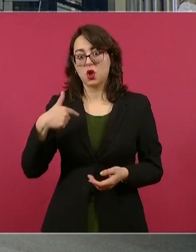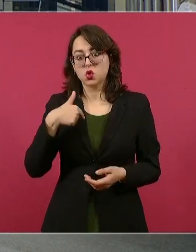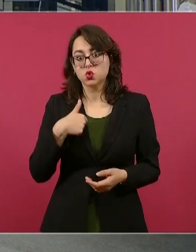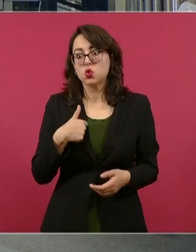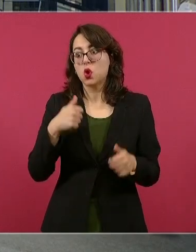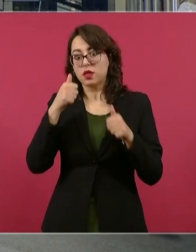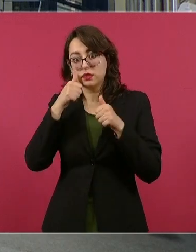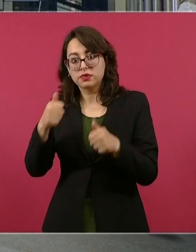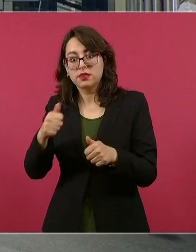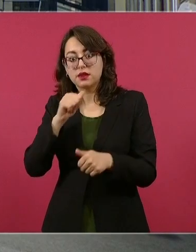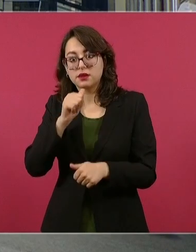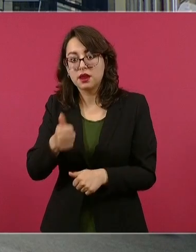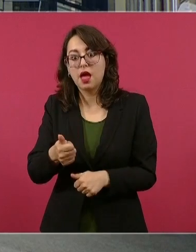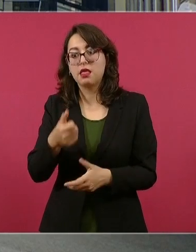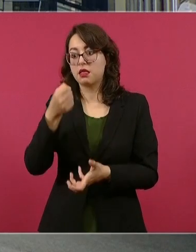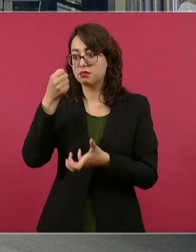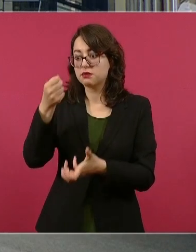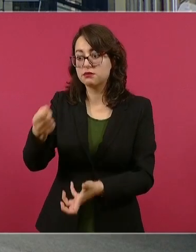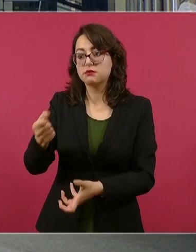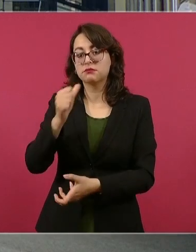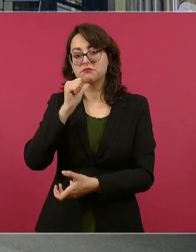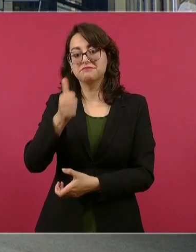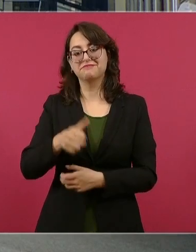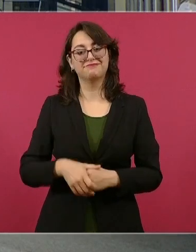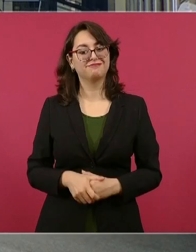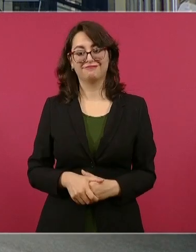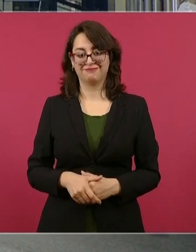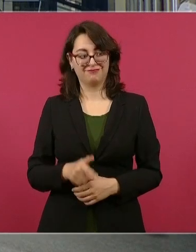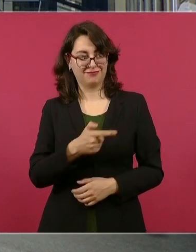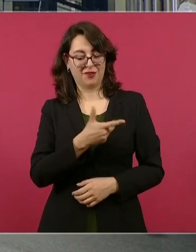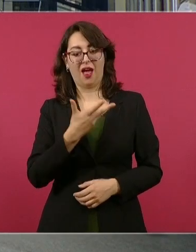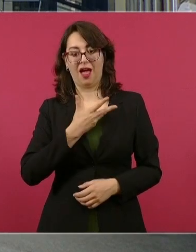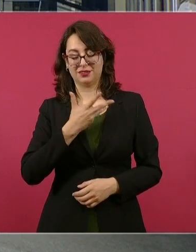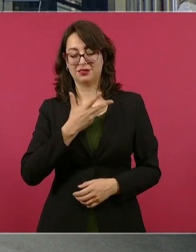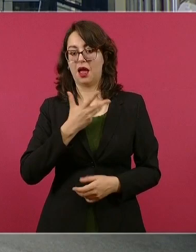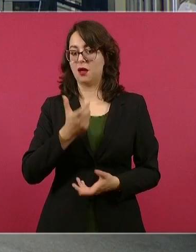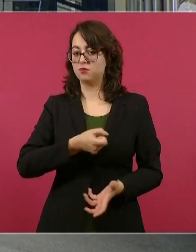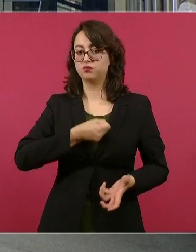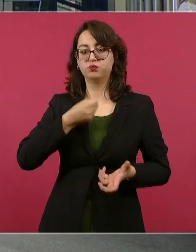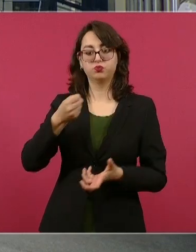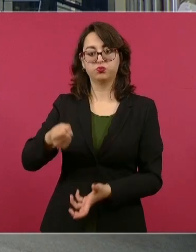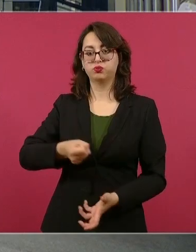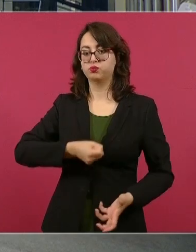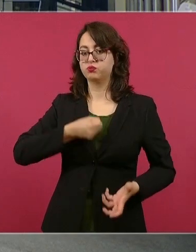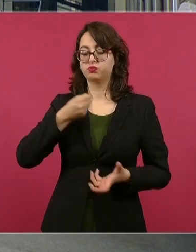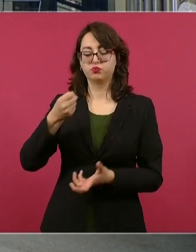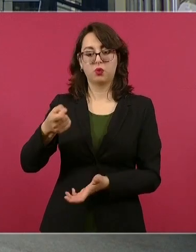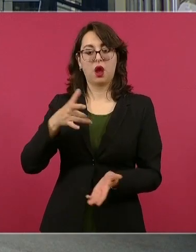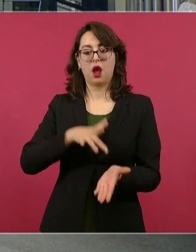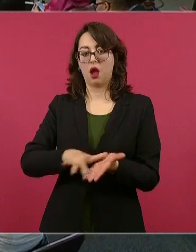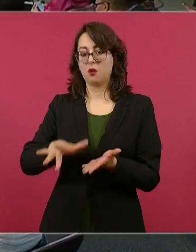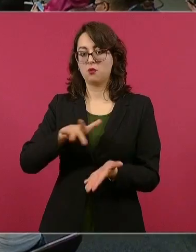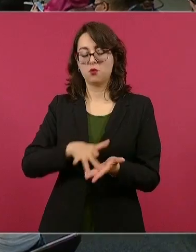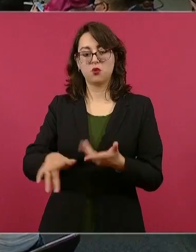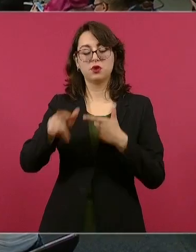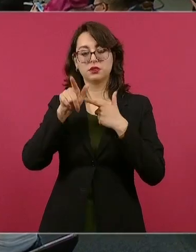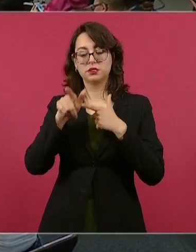hemos descuidado y vamos a seguir ayudando, apoyando, o sea,